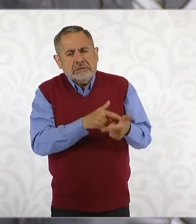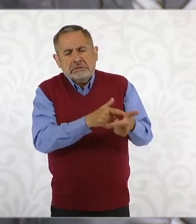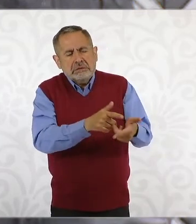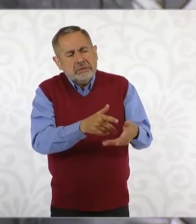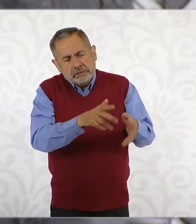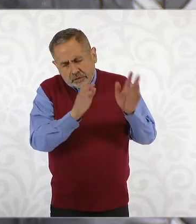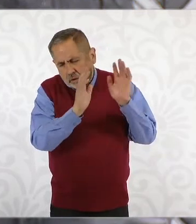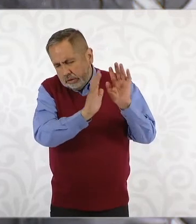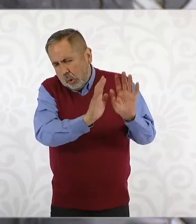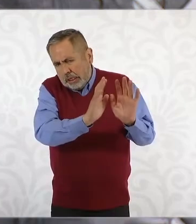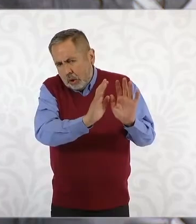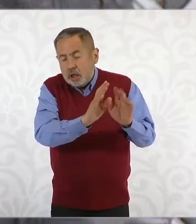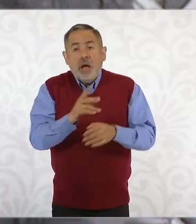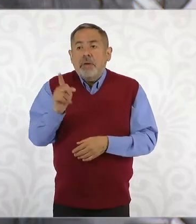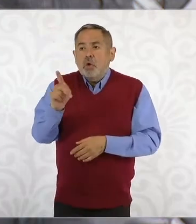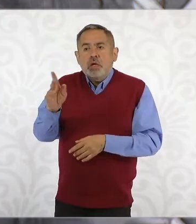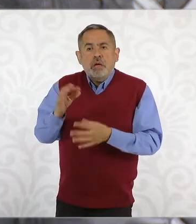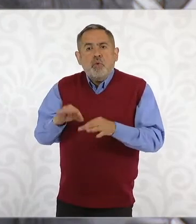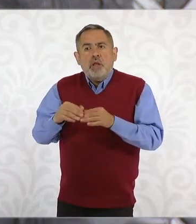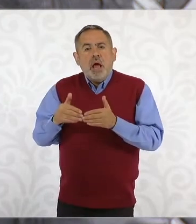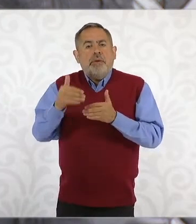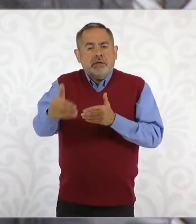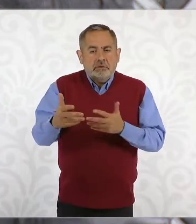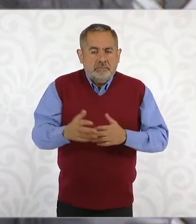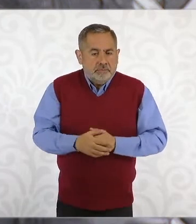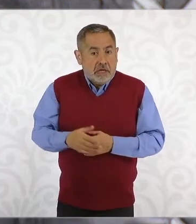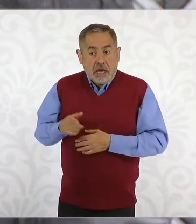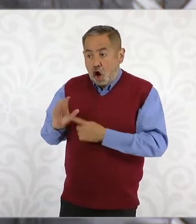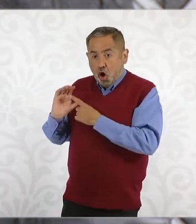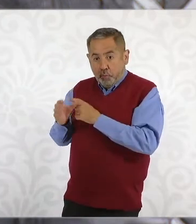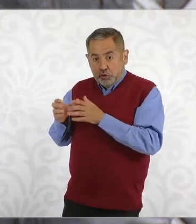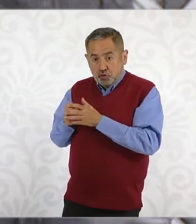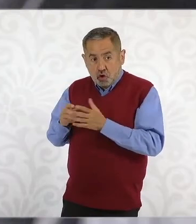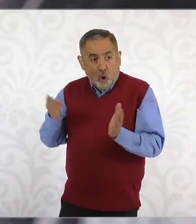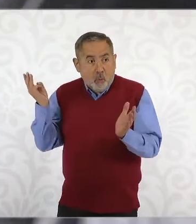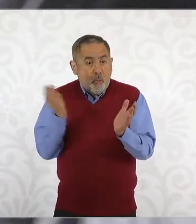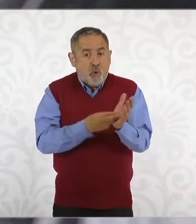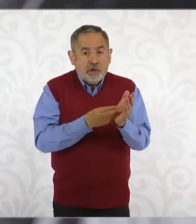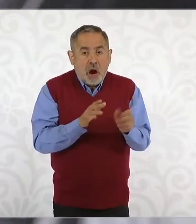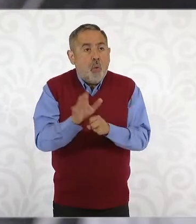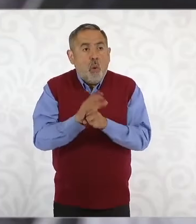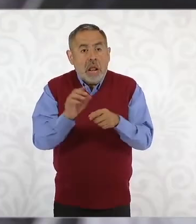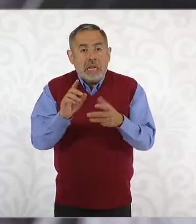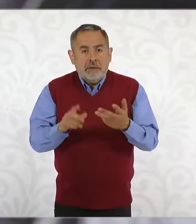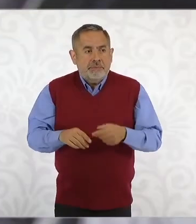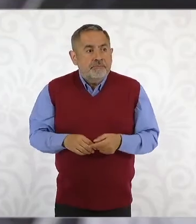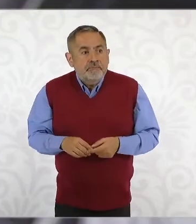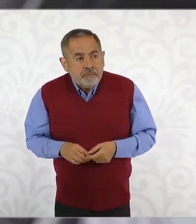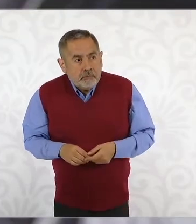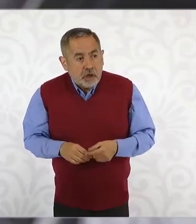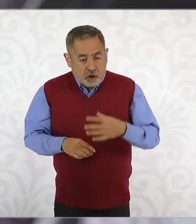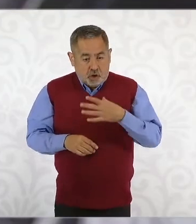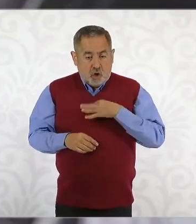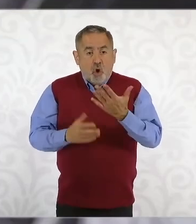avance importantísimo. ¿En qué puede poner la comisión una multa? Porque no nombraste